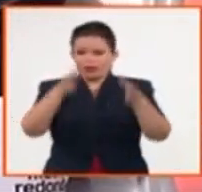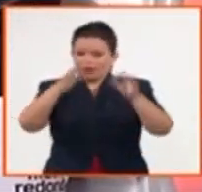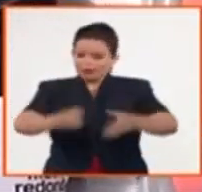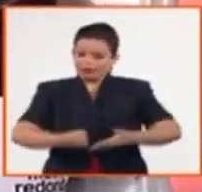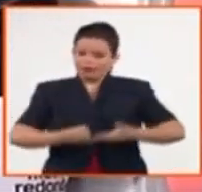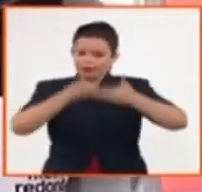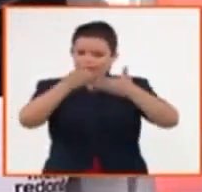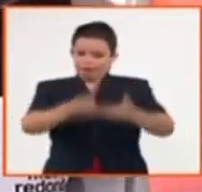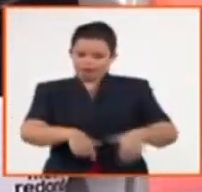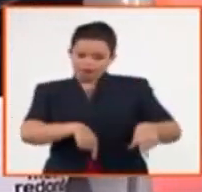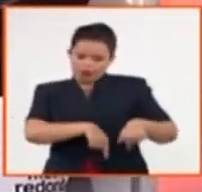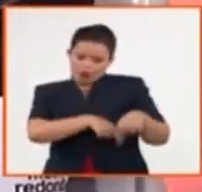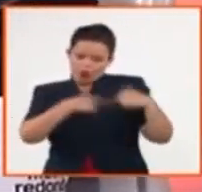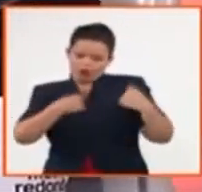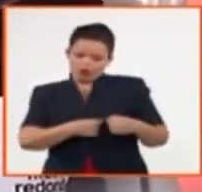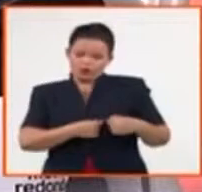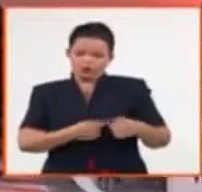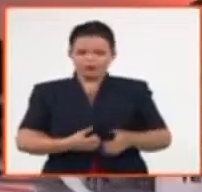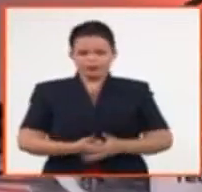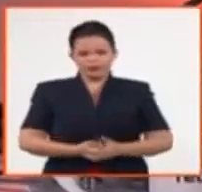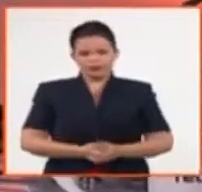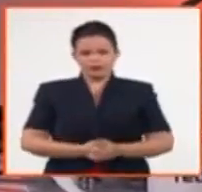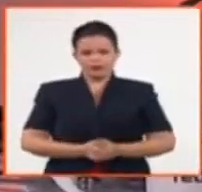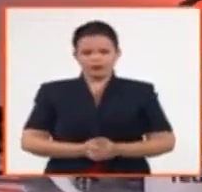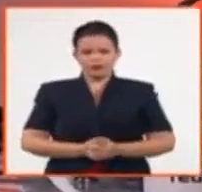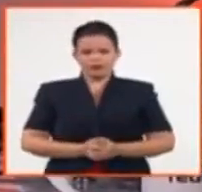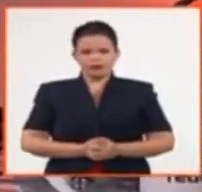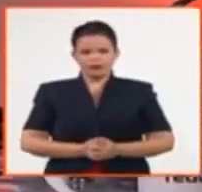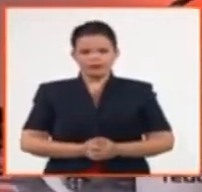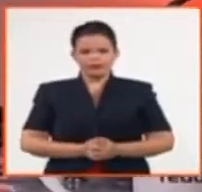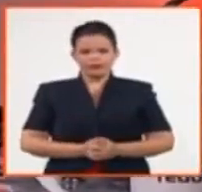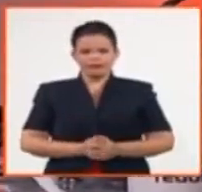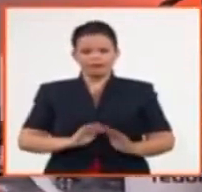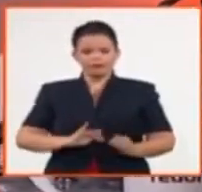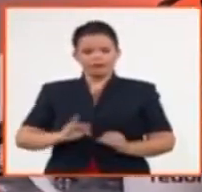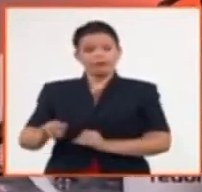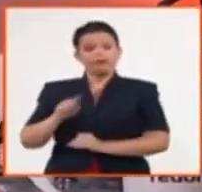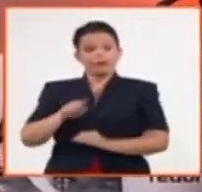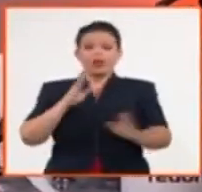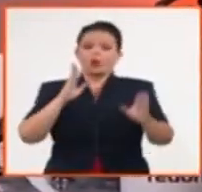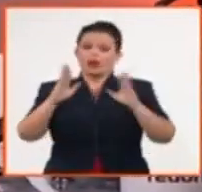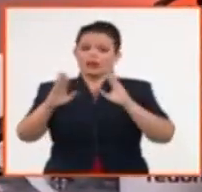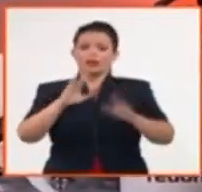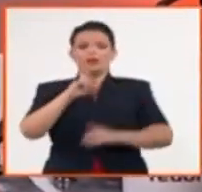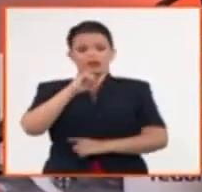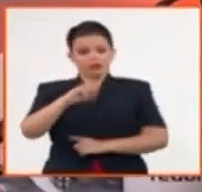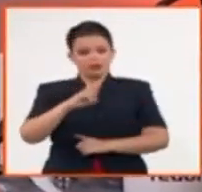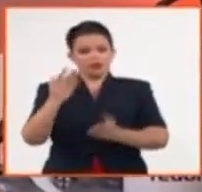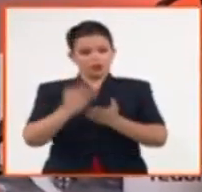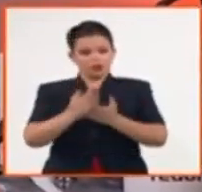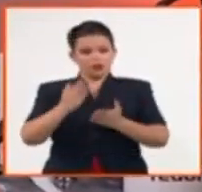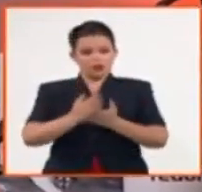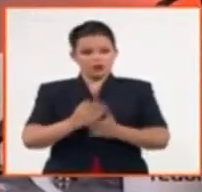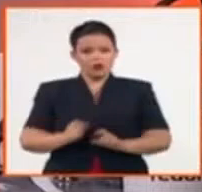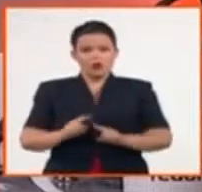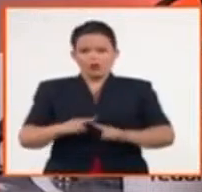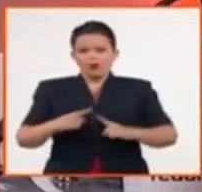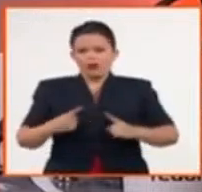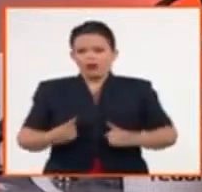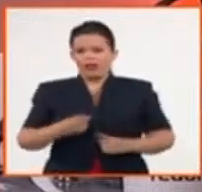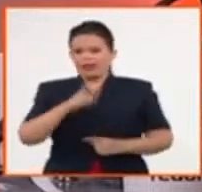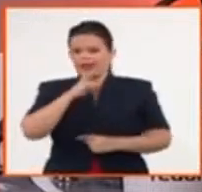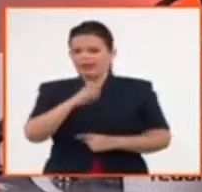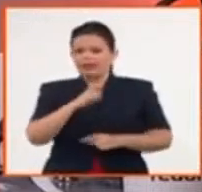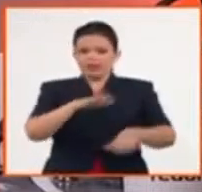sin duda una etapa también difícil para la educación cubana, no solo por lo difícil que ha sido organizar 2